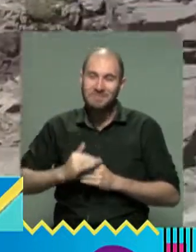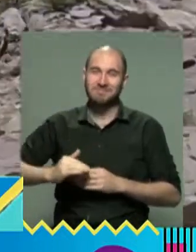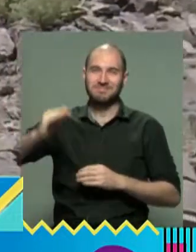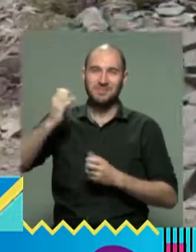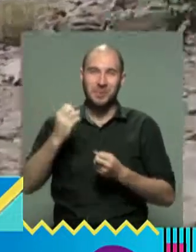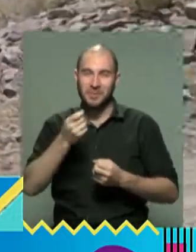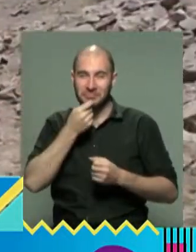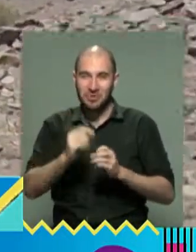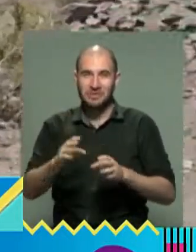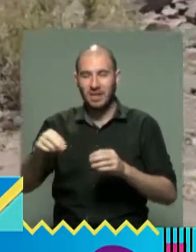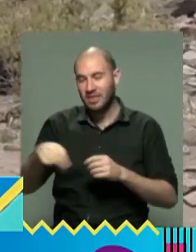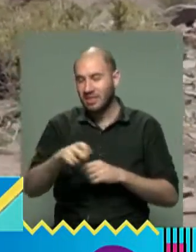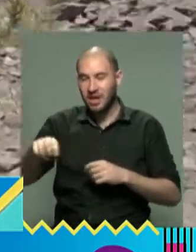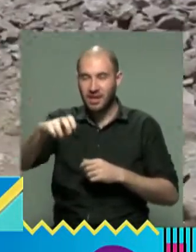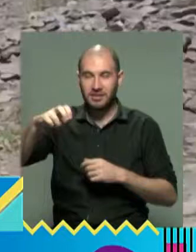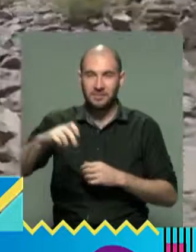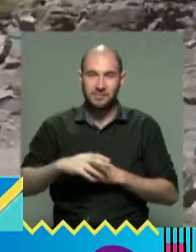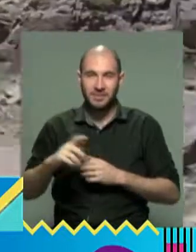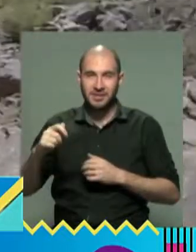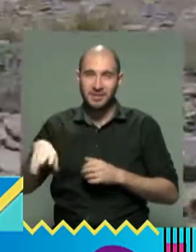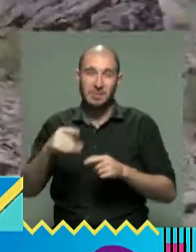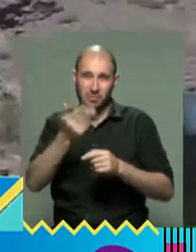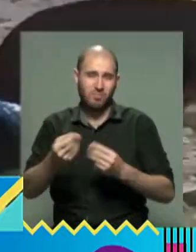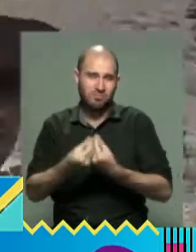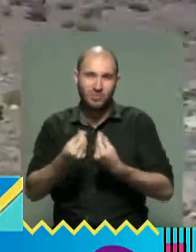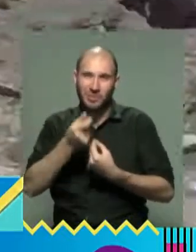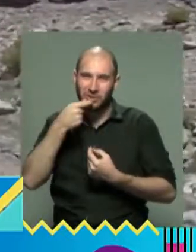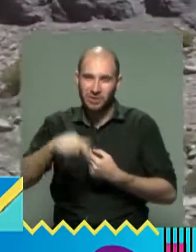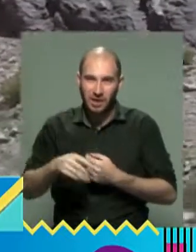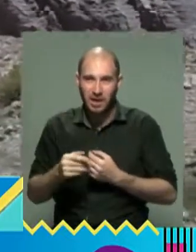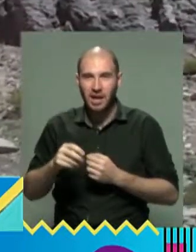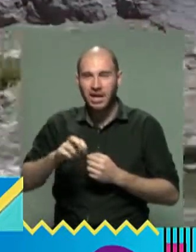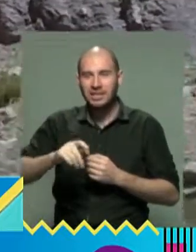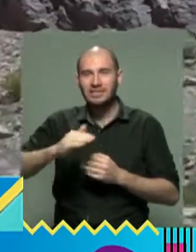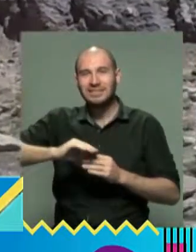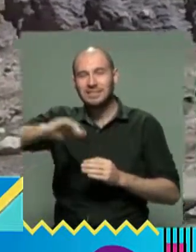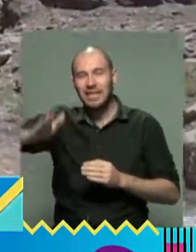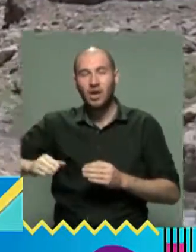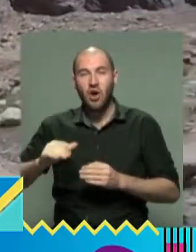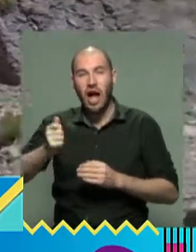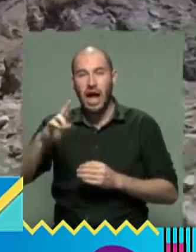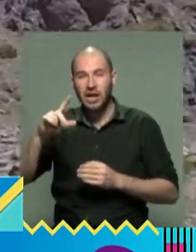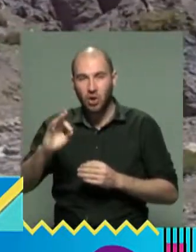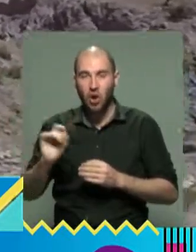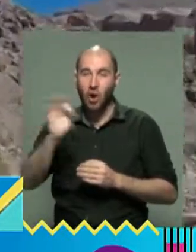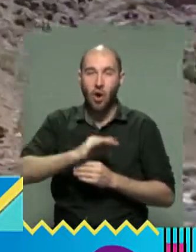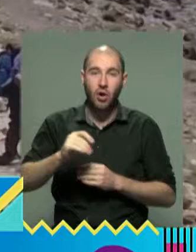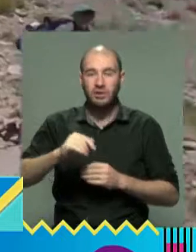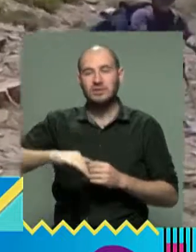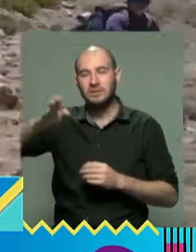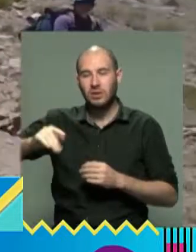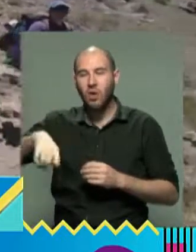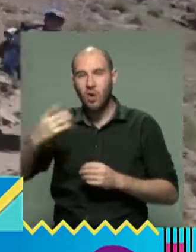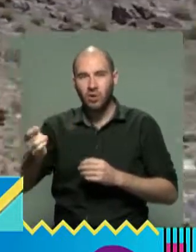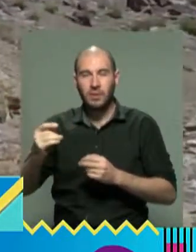podés empezar a hacer un trekking como el que hacen muchas personas en Mendoza, el ascenso al Cerro Arco, o el ascenso al Cerro Manos, que están ahí